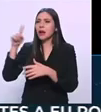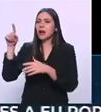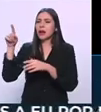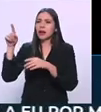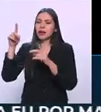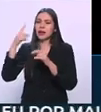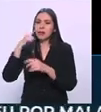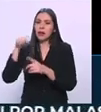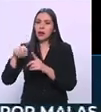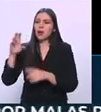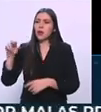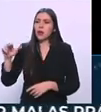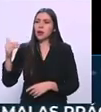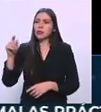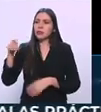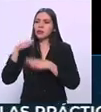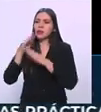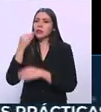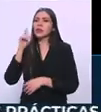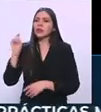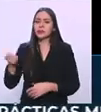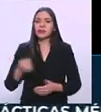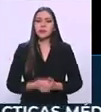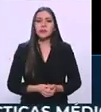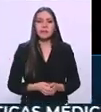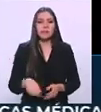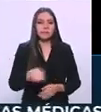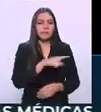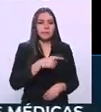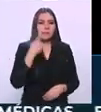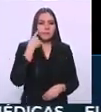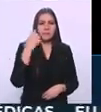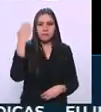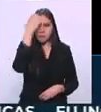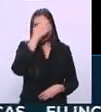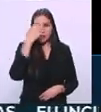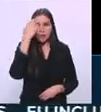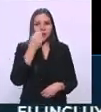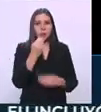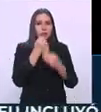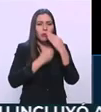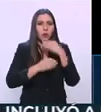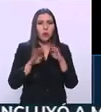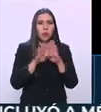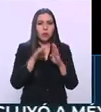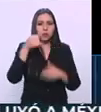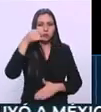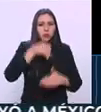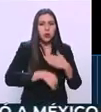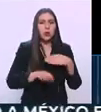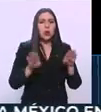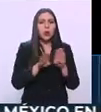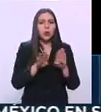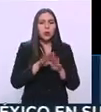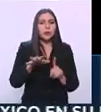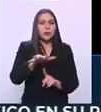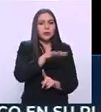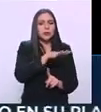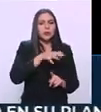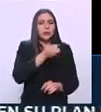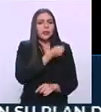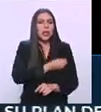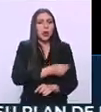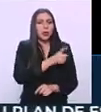programa nacional estratégico para estudiar la exposición a tóxicos y cómo esta salud ambiental, que